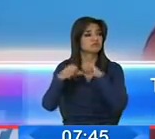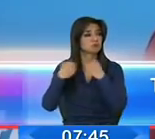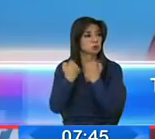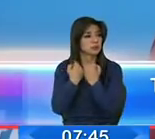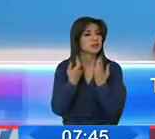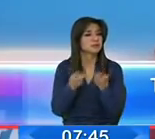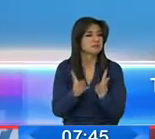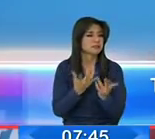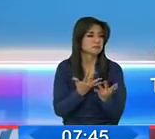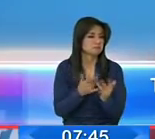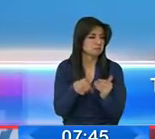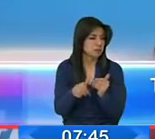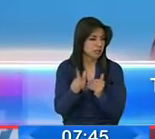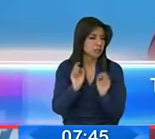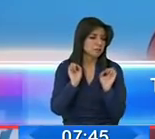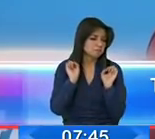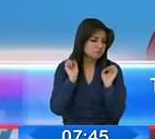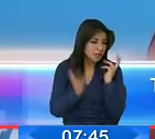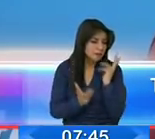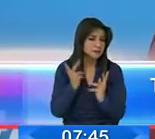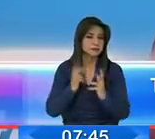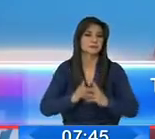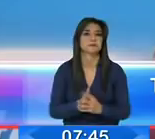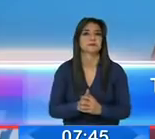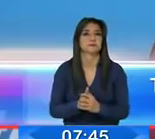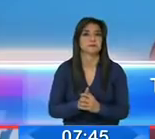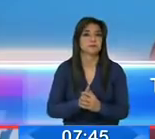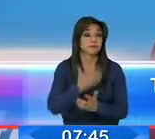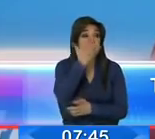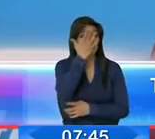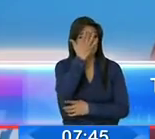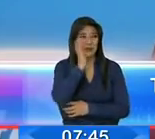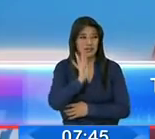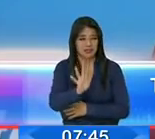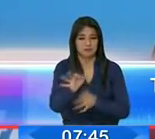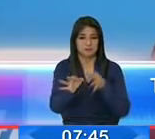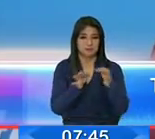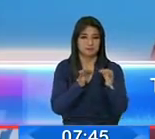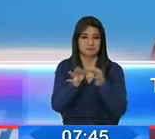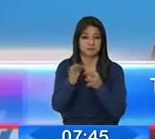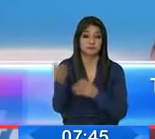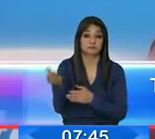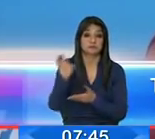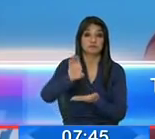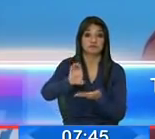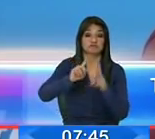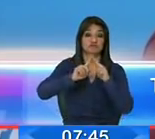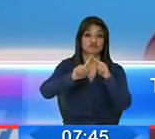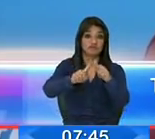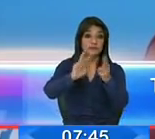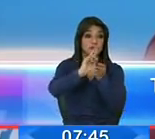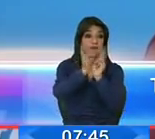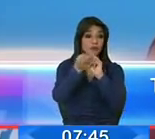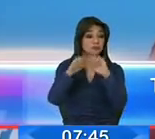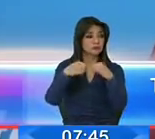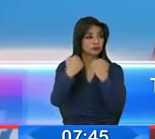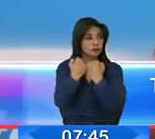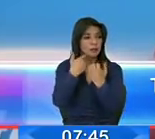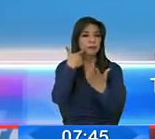que esperar algo. ¿Por qué? Porque mucho del financiamiento para las reformas sociales,